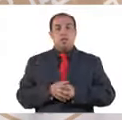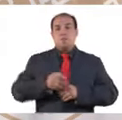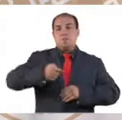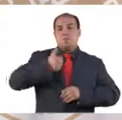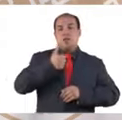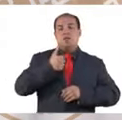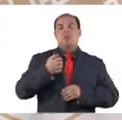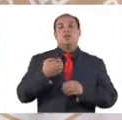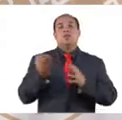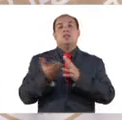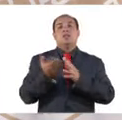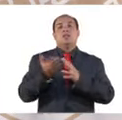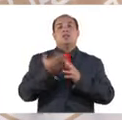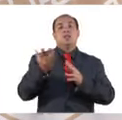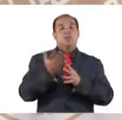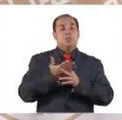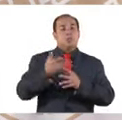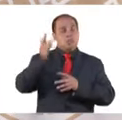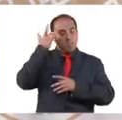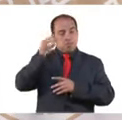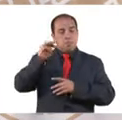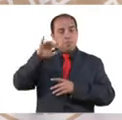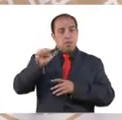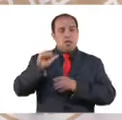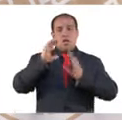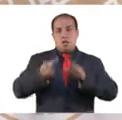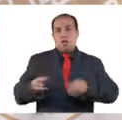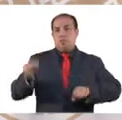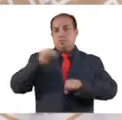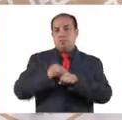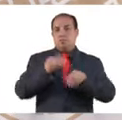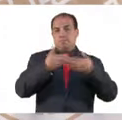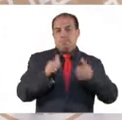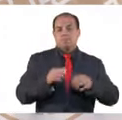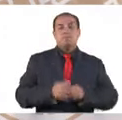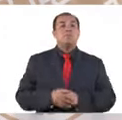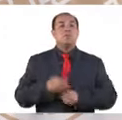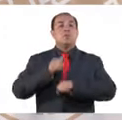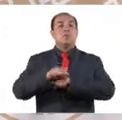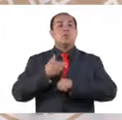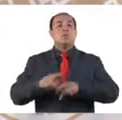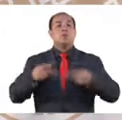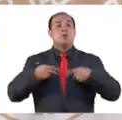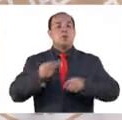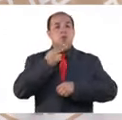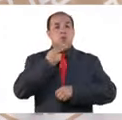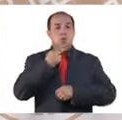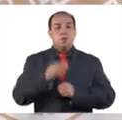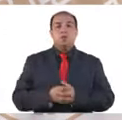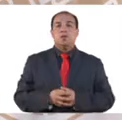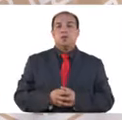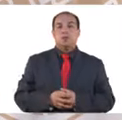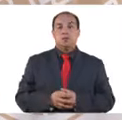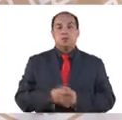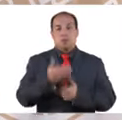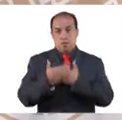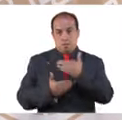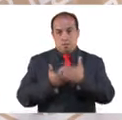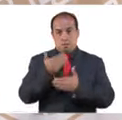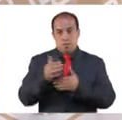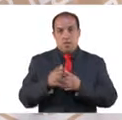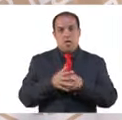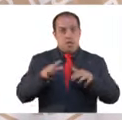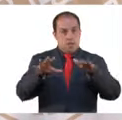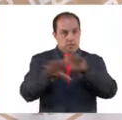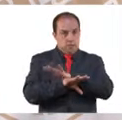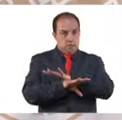estamos hablando ya de más de 330 estaciones que tenemos instaladas y de hecho el número de usuarios, esto es interesante sobre el proceso de